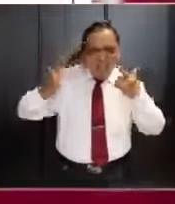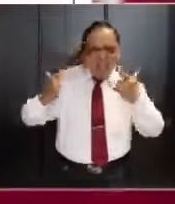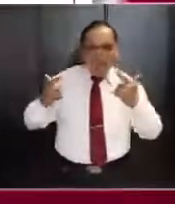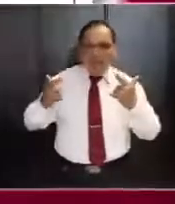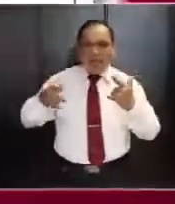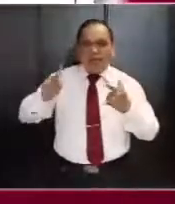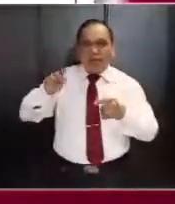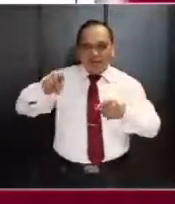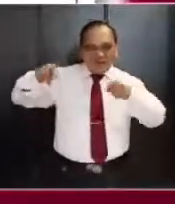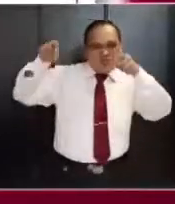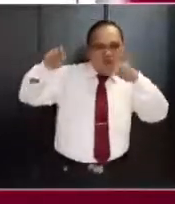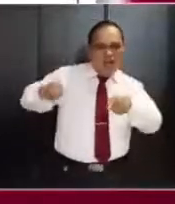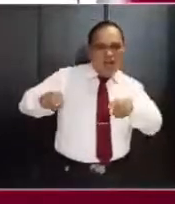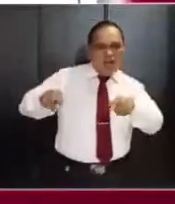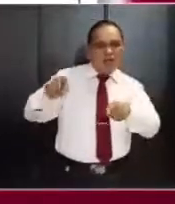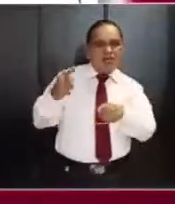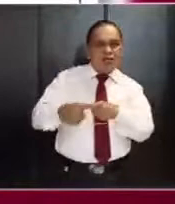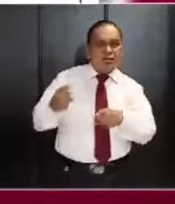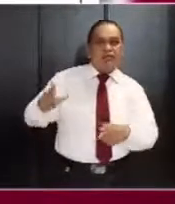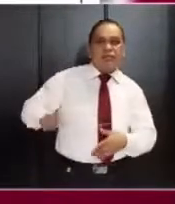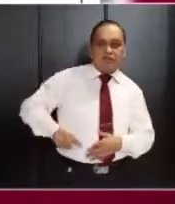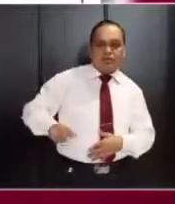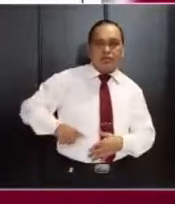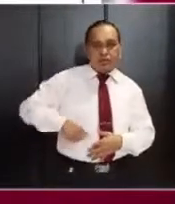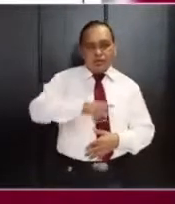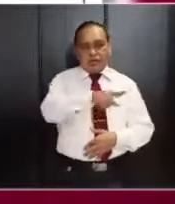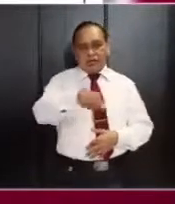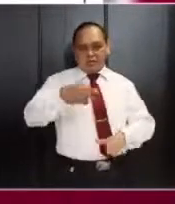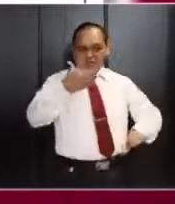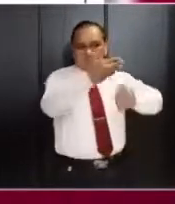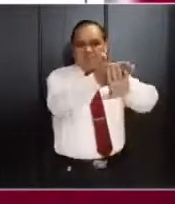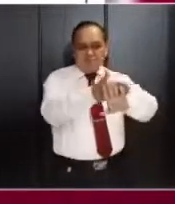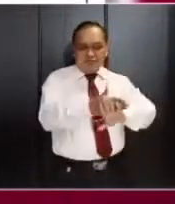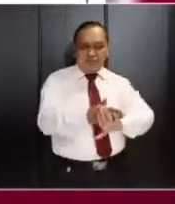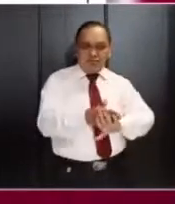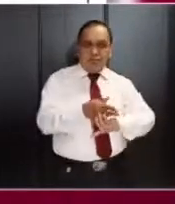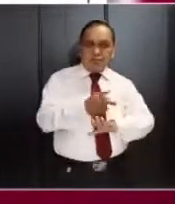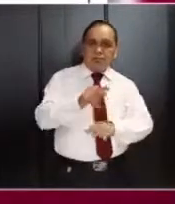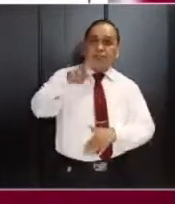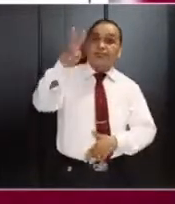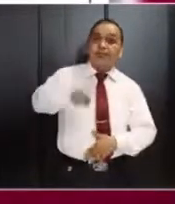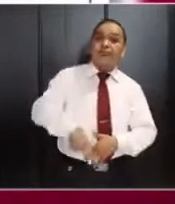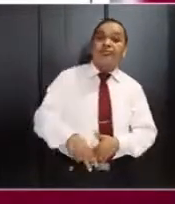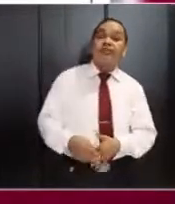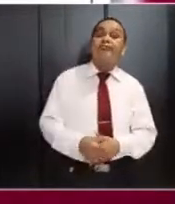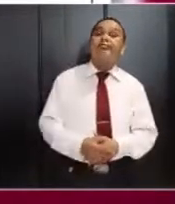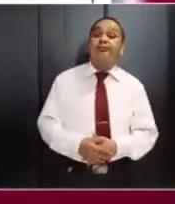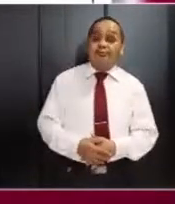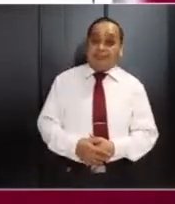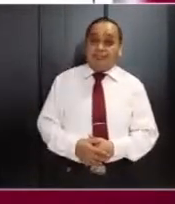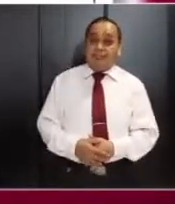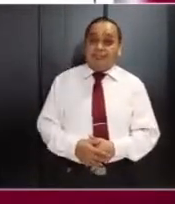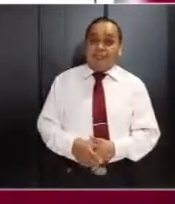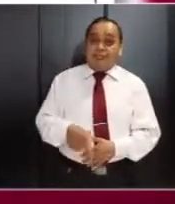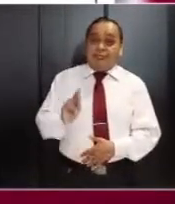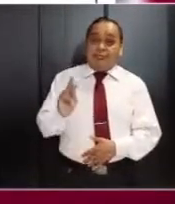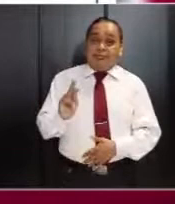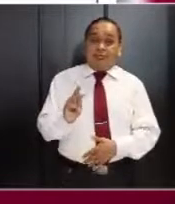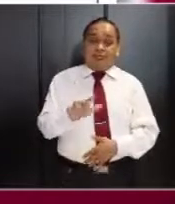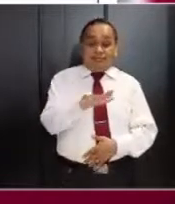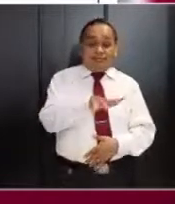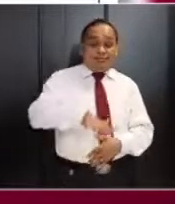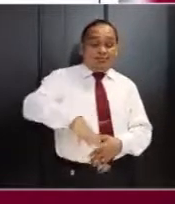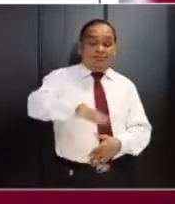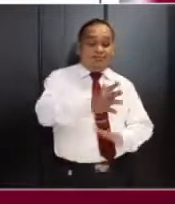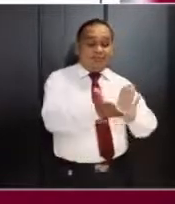acusando supuestamente al gobierno de todos de esa actitud, cuando la verdad, pues la infraestructura cuenta